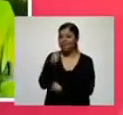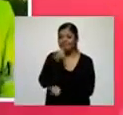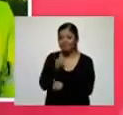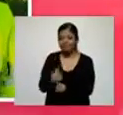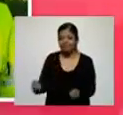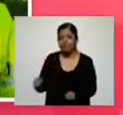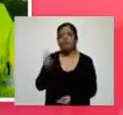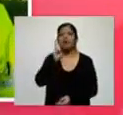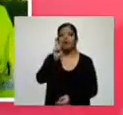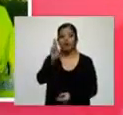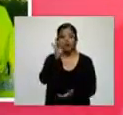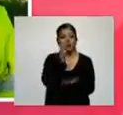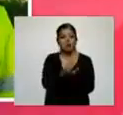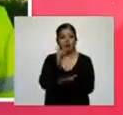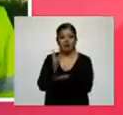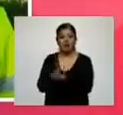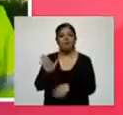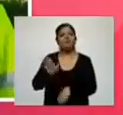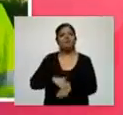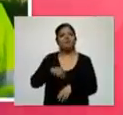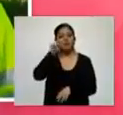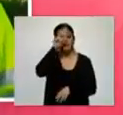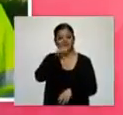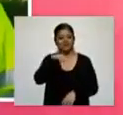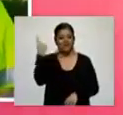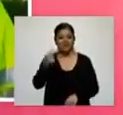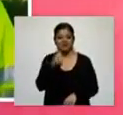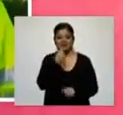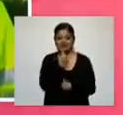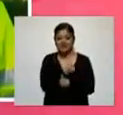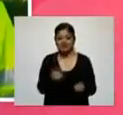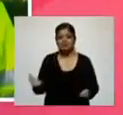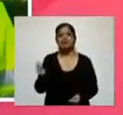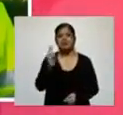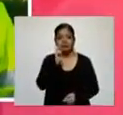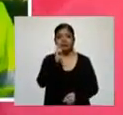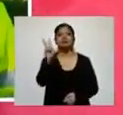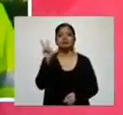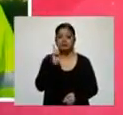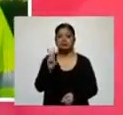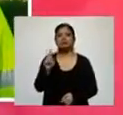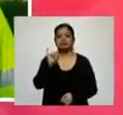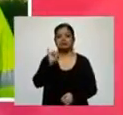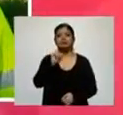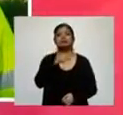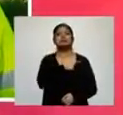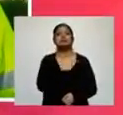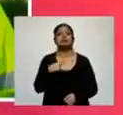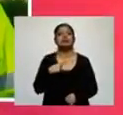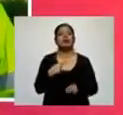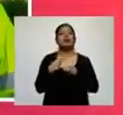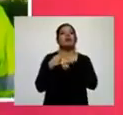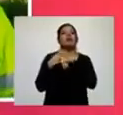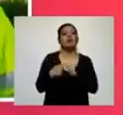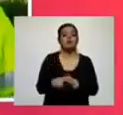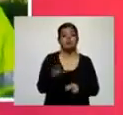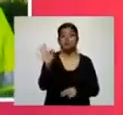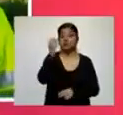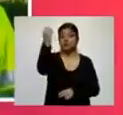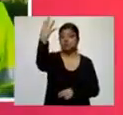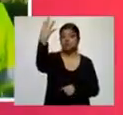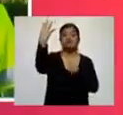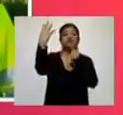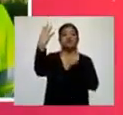aprendan a identificar y sea mucho más fácil el reconocer que estamos cumpliendo y de que si hay un semáforo en rojo